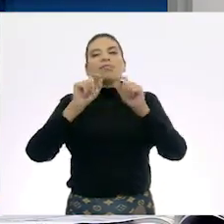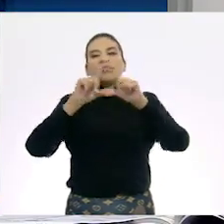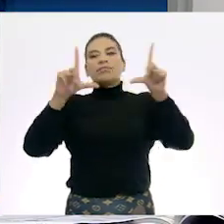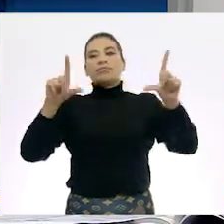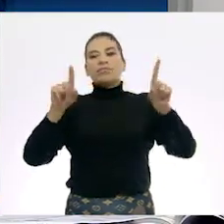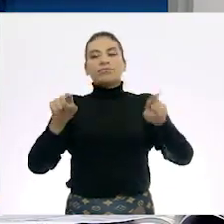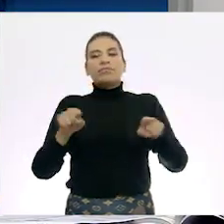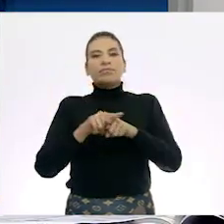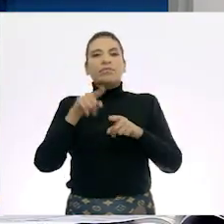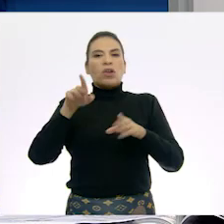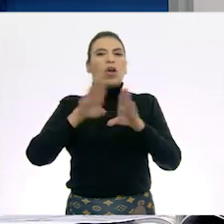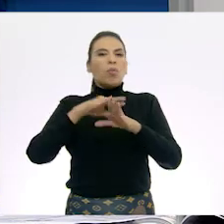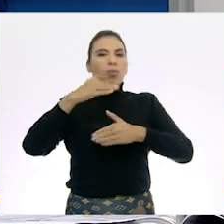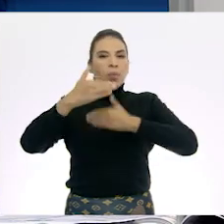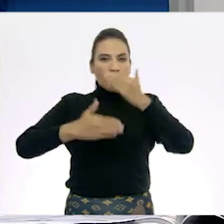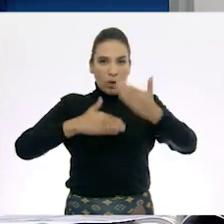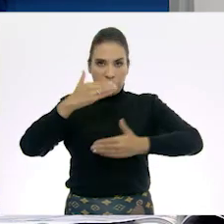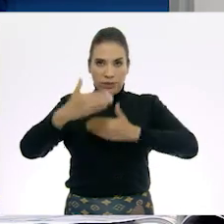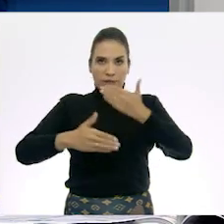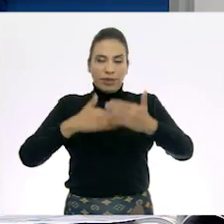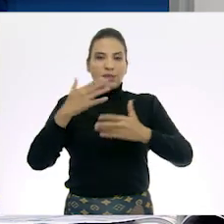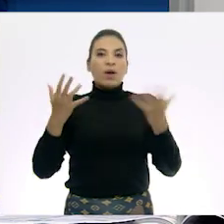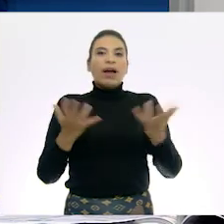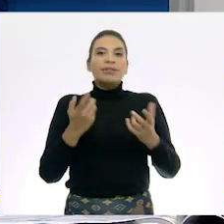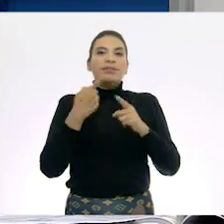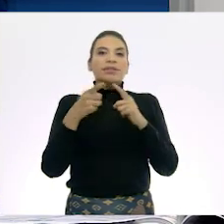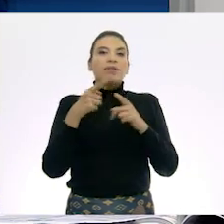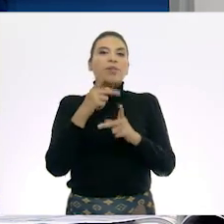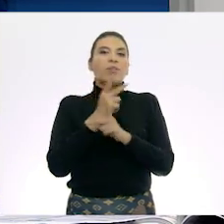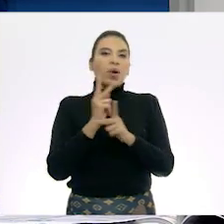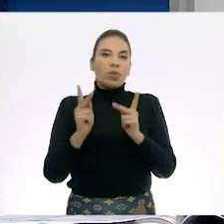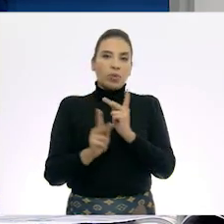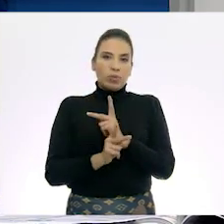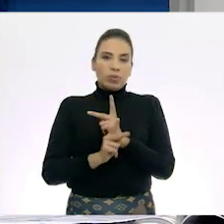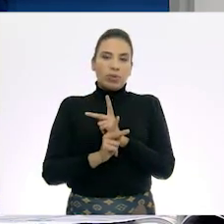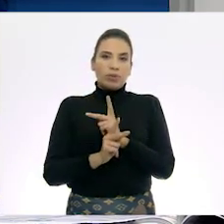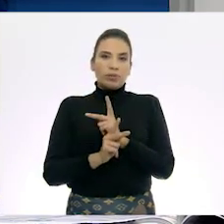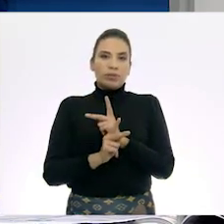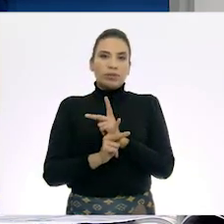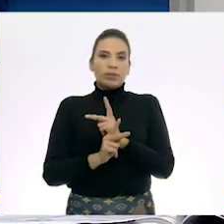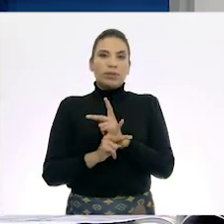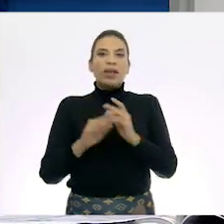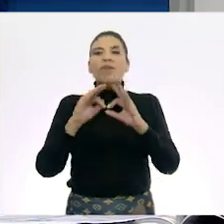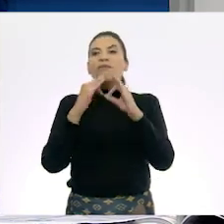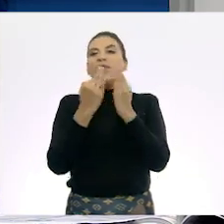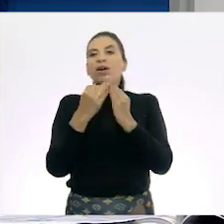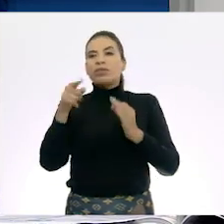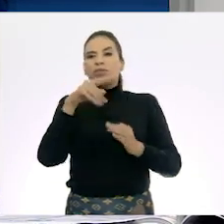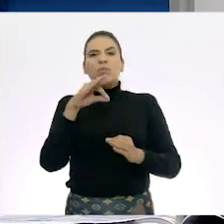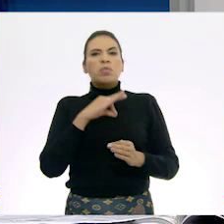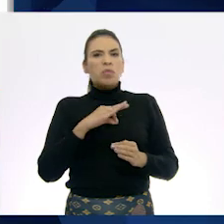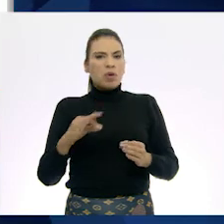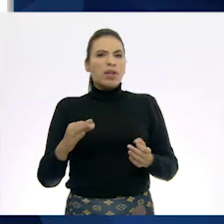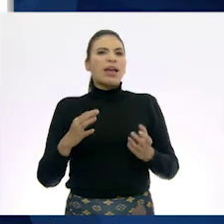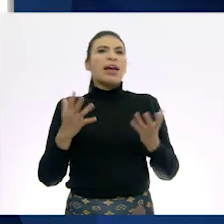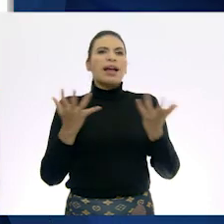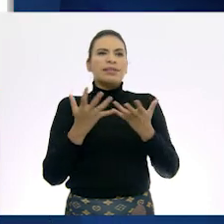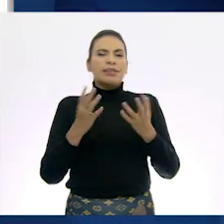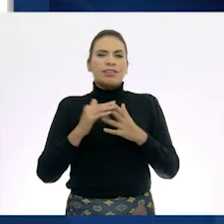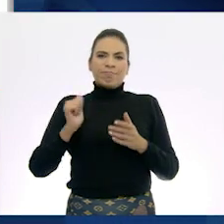viene ese proceso, donde se elaboran esos productos y la manera en que nosotros también podemos hacer